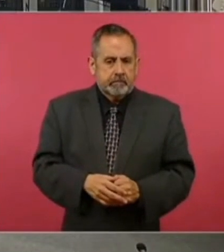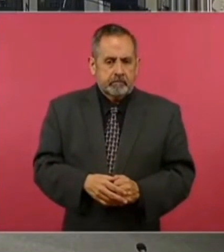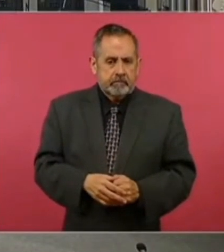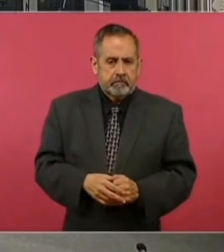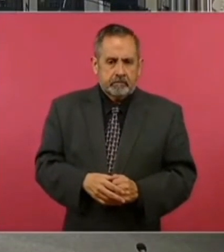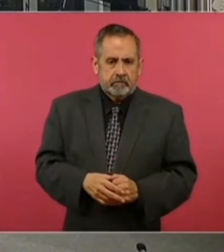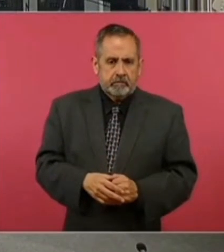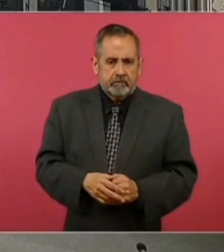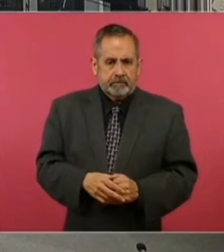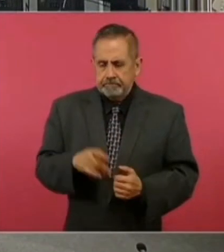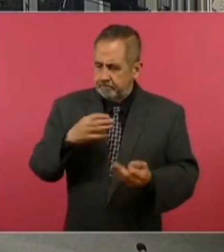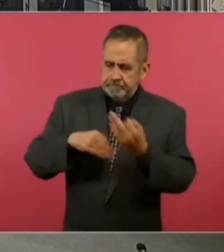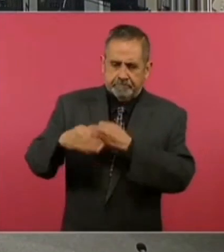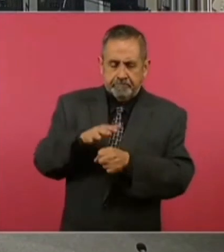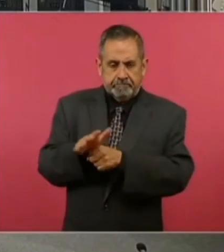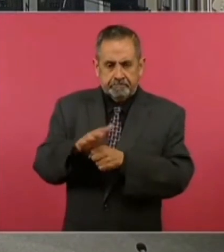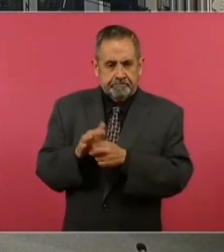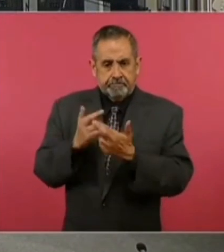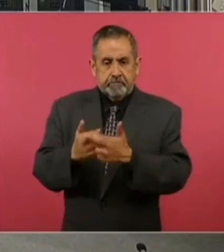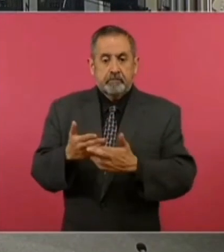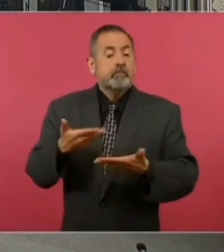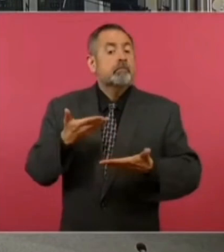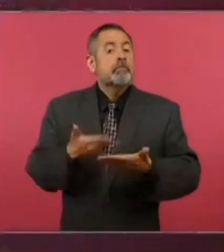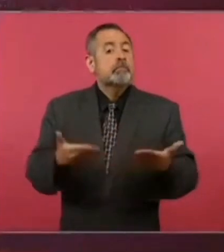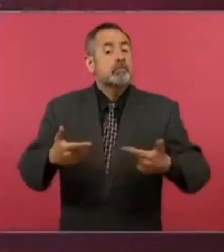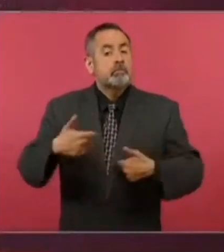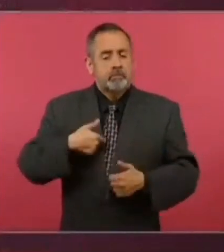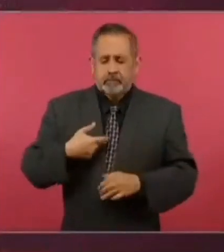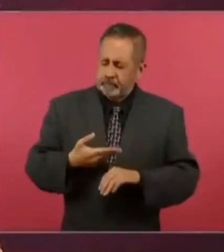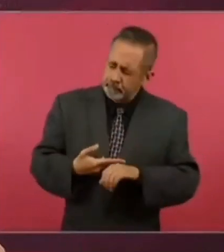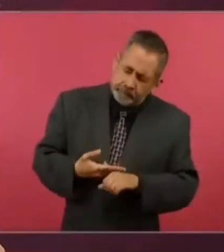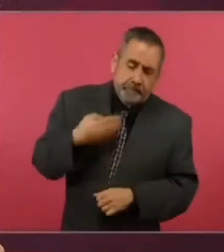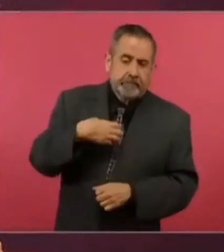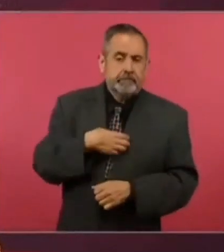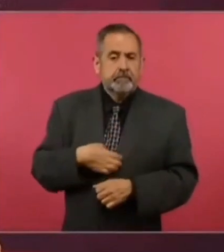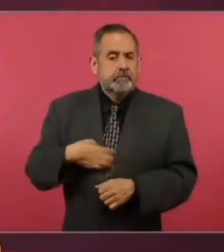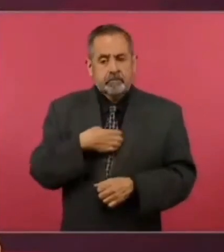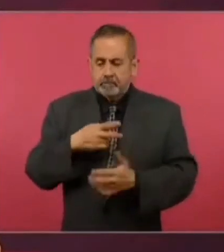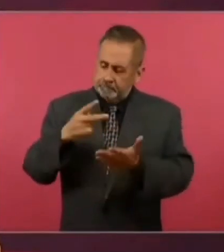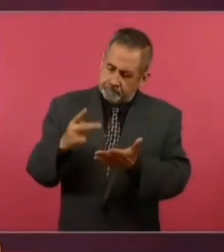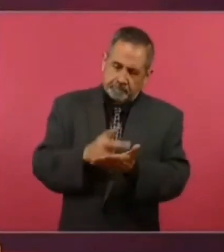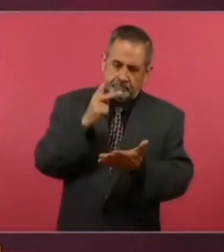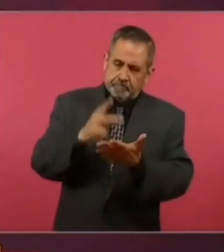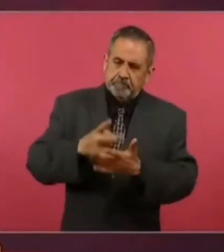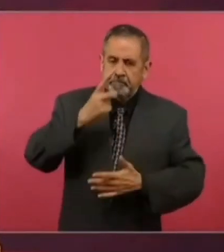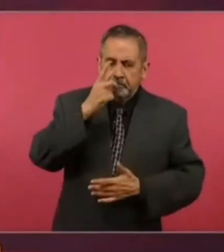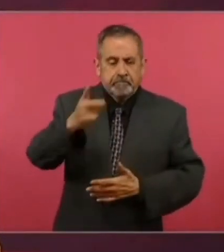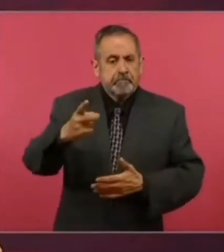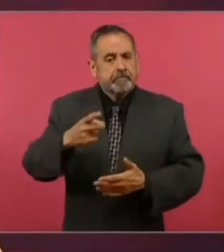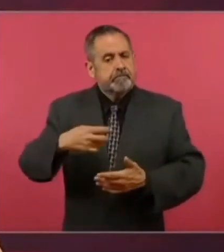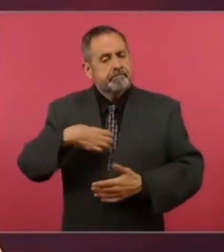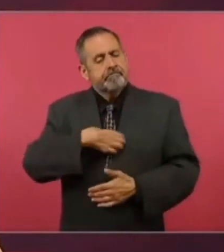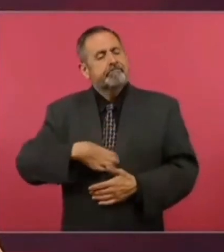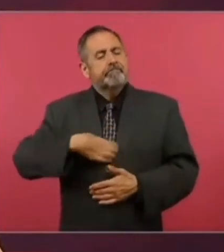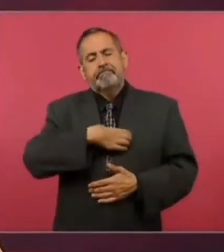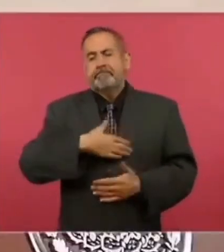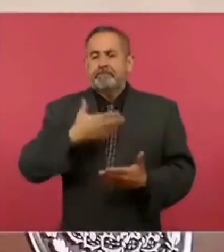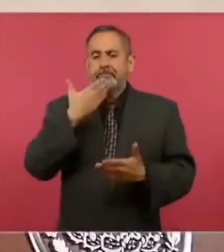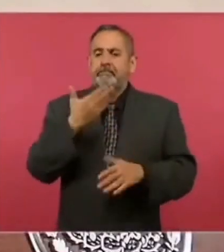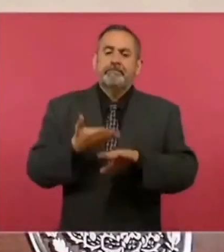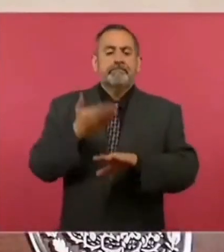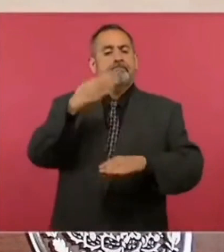a todos. Ahora estoy muy contento, lo repito, muy